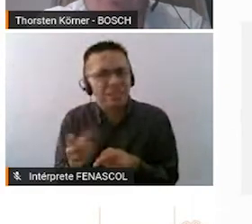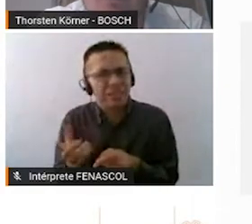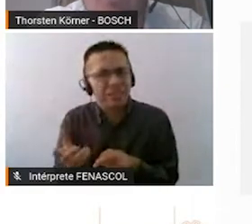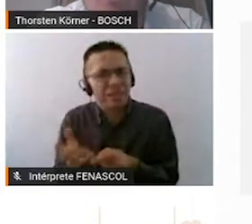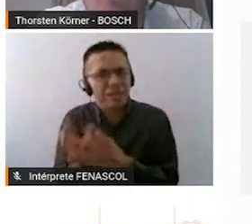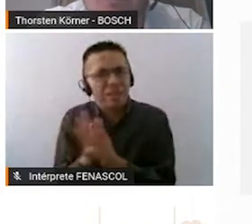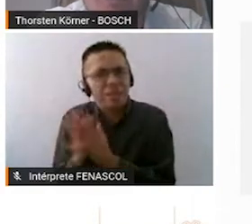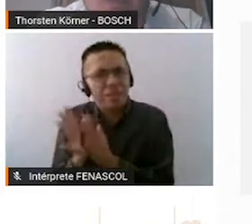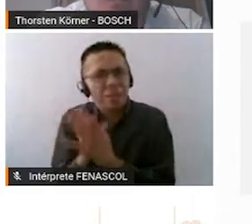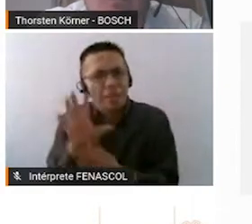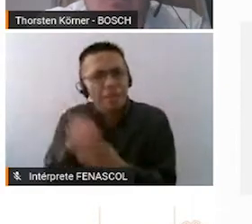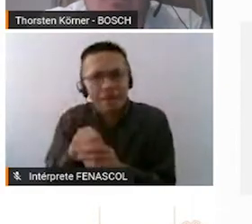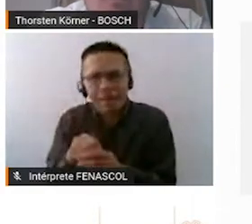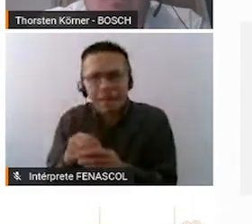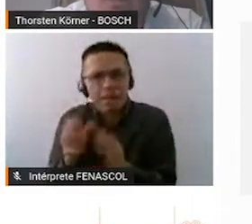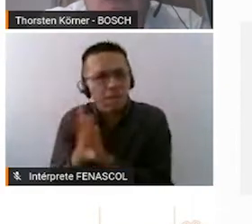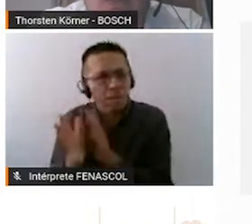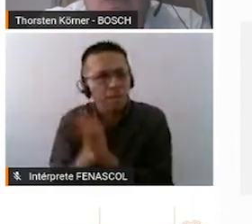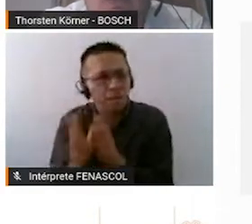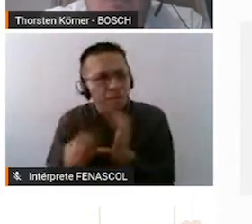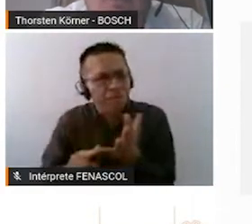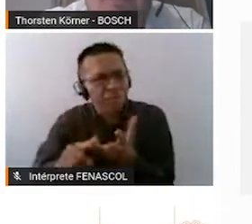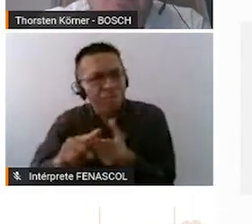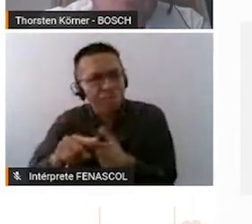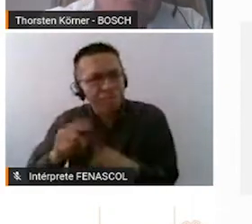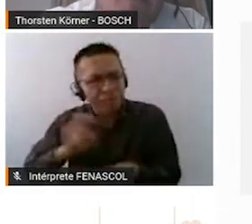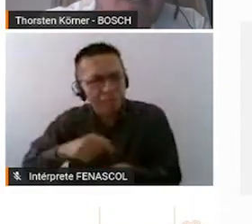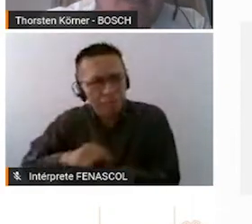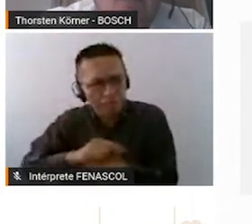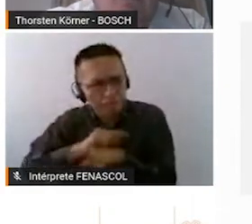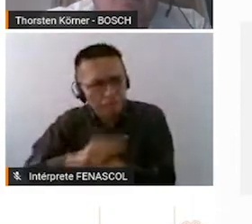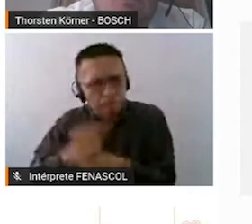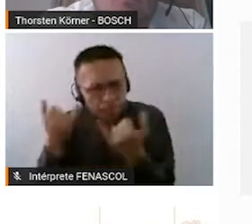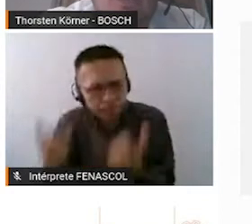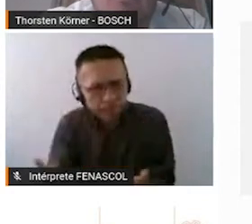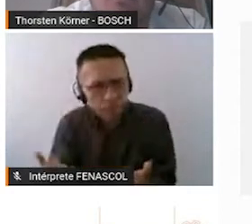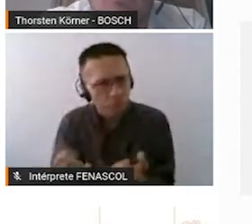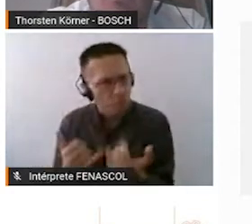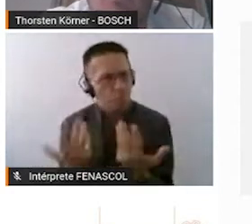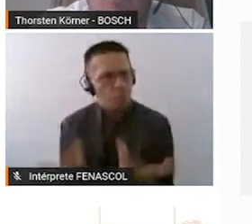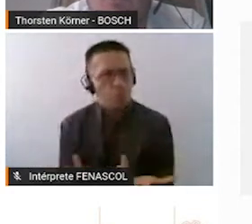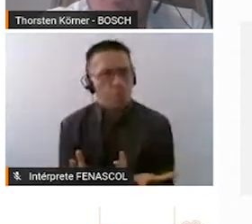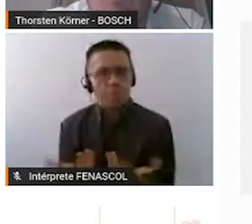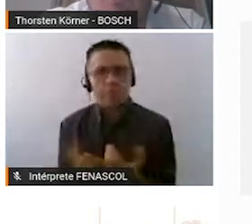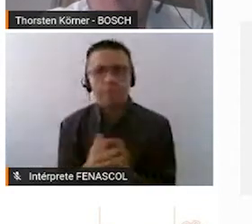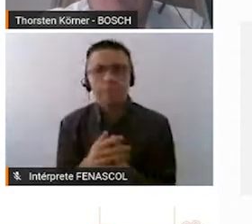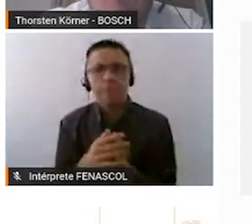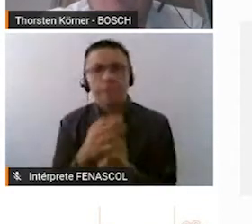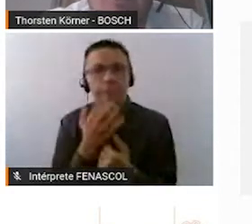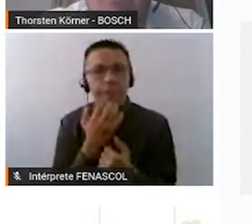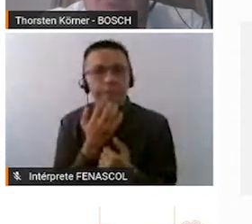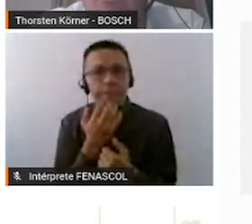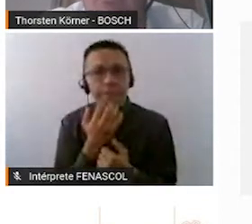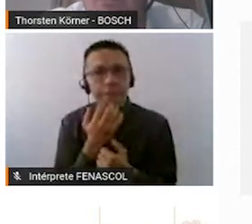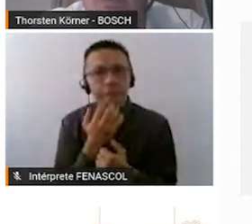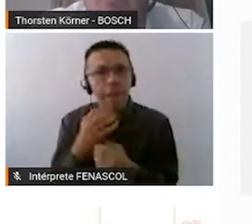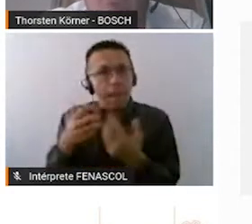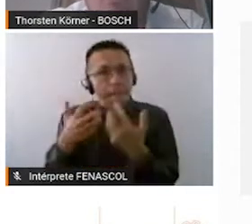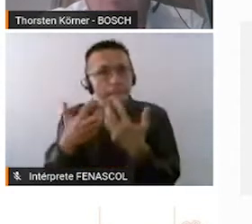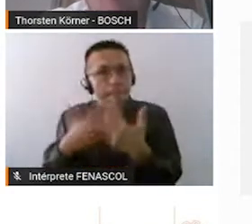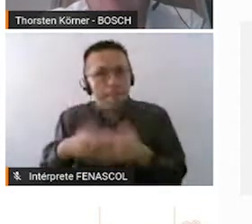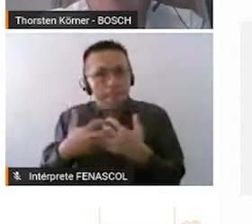datos en tiempo real. Si dentro de la máquina cuento con los